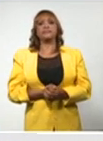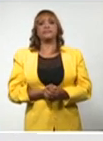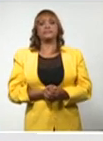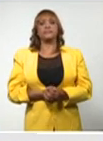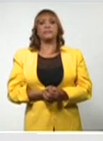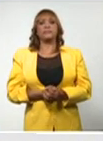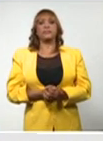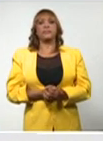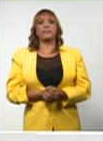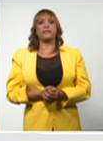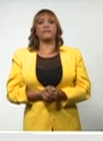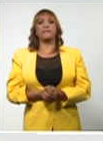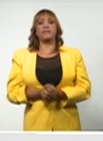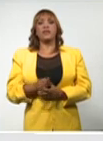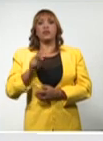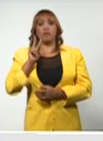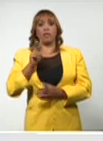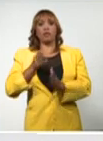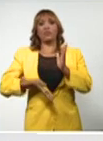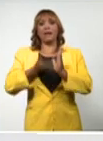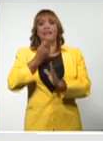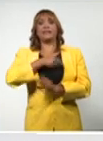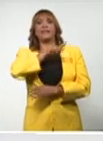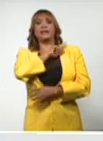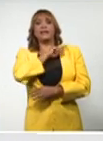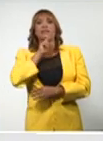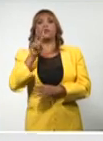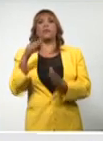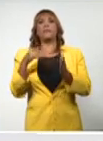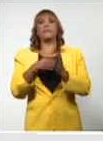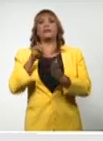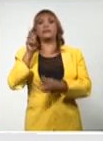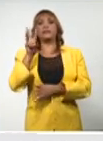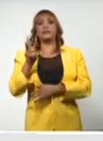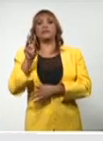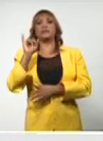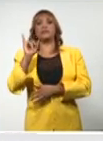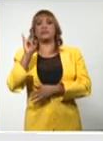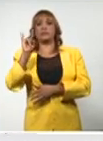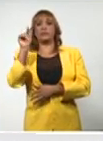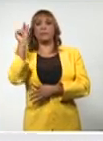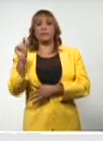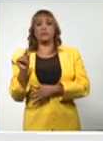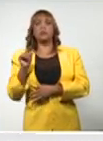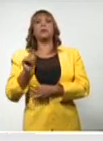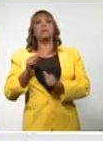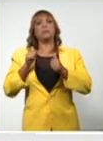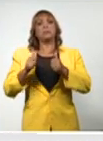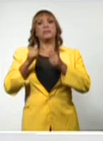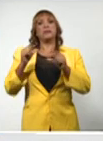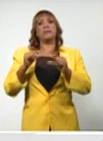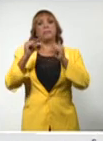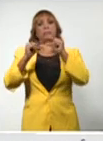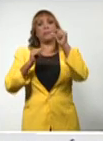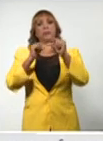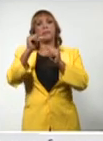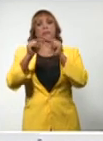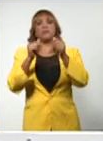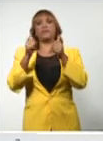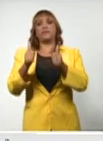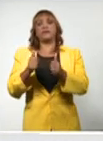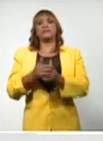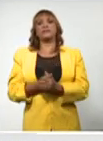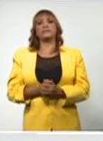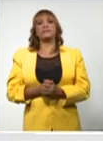Con estas dos altas de ayer, pues ya 2.369 pacientes se han recuperado y, como dije anteriormente, pues